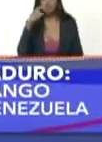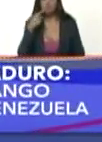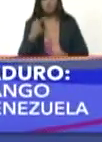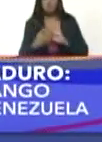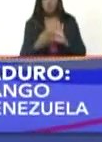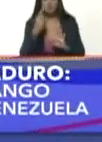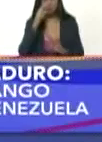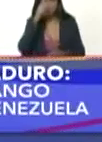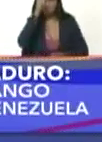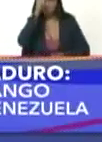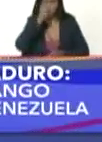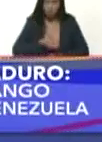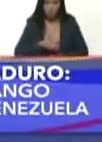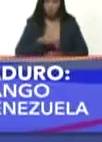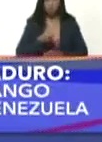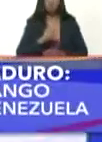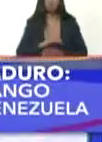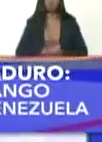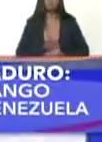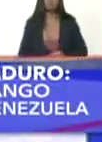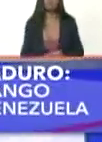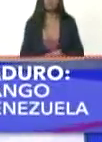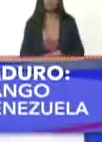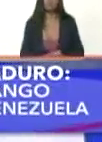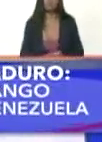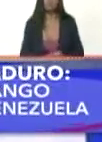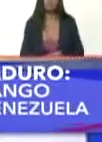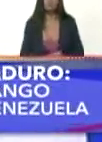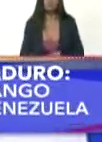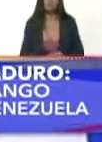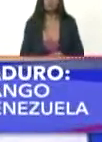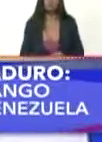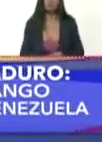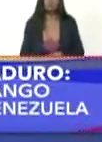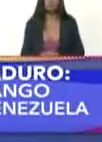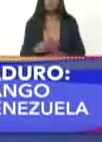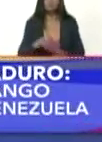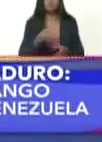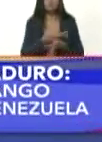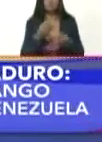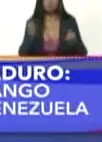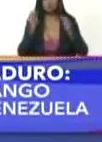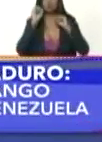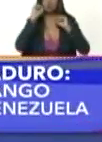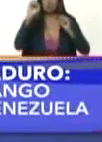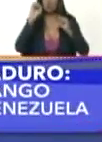mi reconocimiento por este tremendo logro